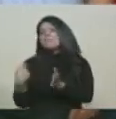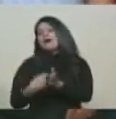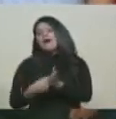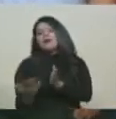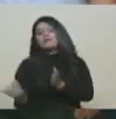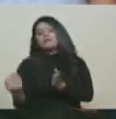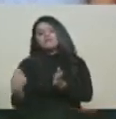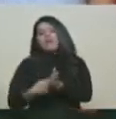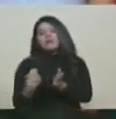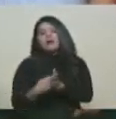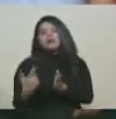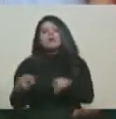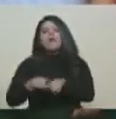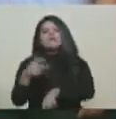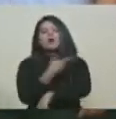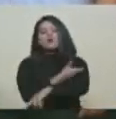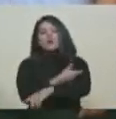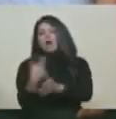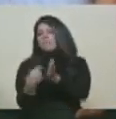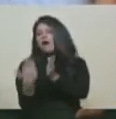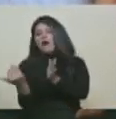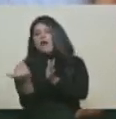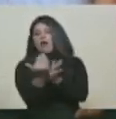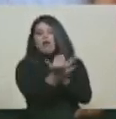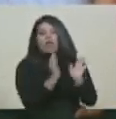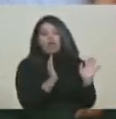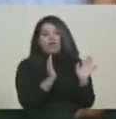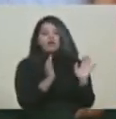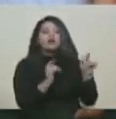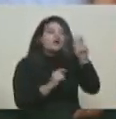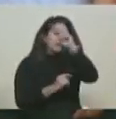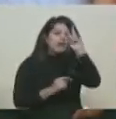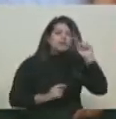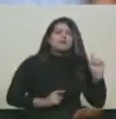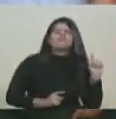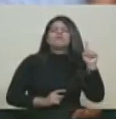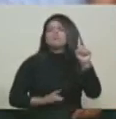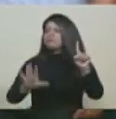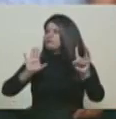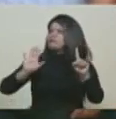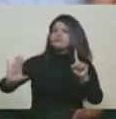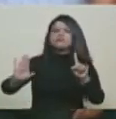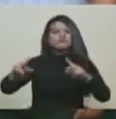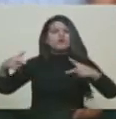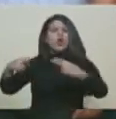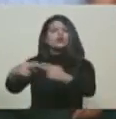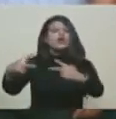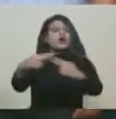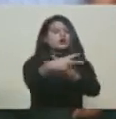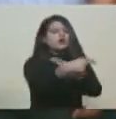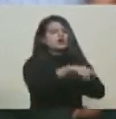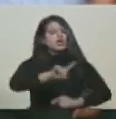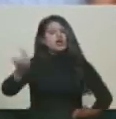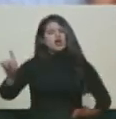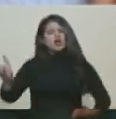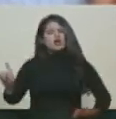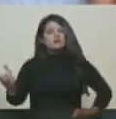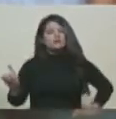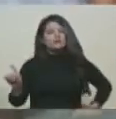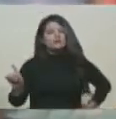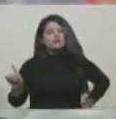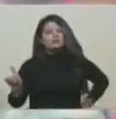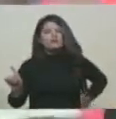diario en el Estado Táchira. Hasta que llegó José Gregorio Vilma Mora y comenzaron las cosas a cambiar. Pero no solo